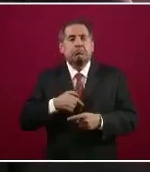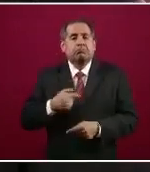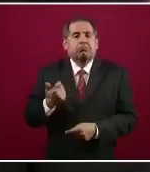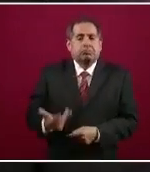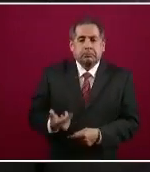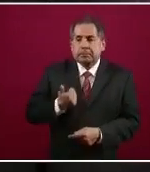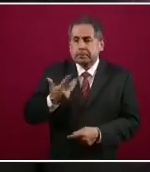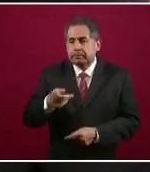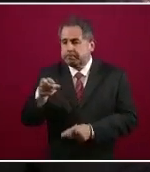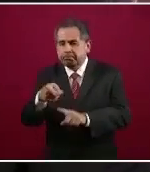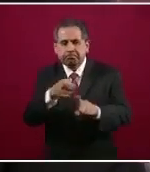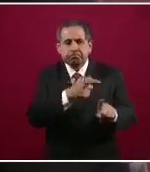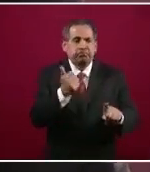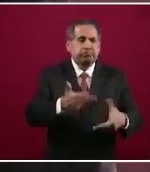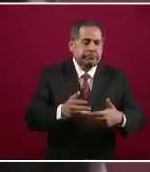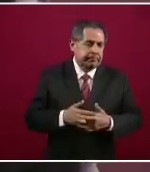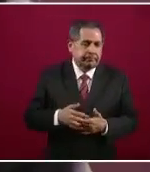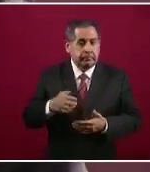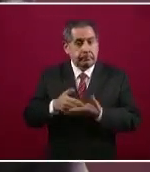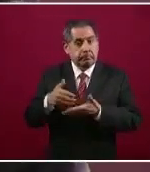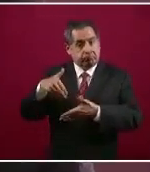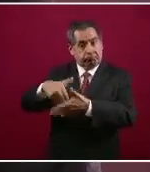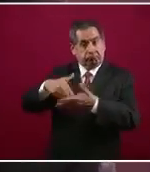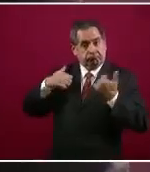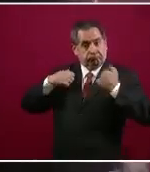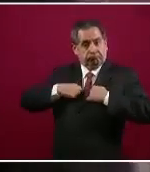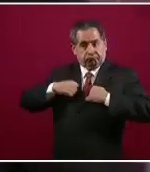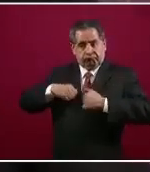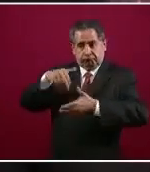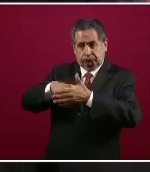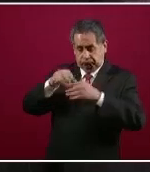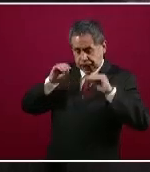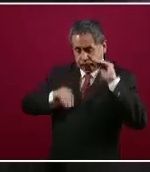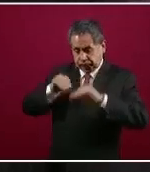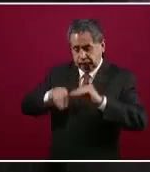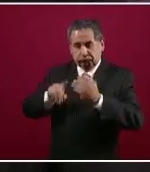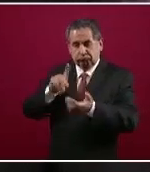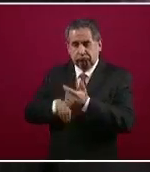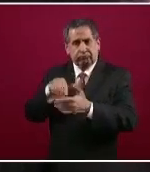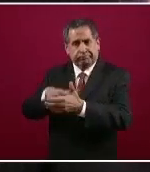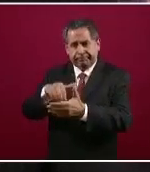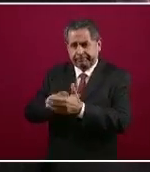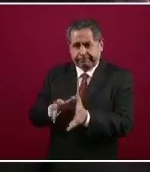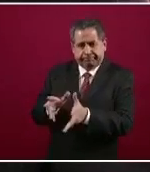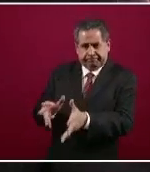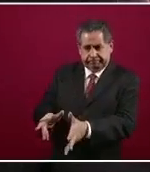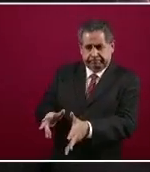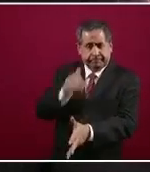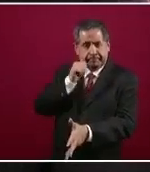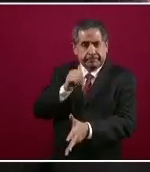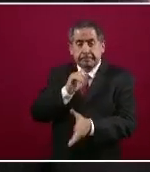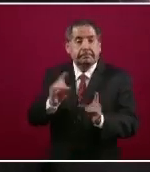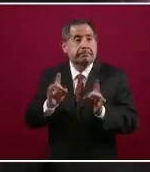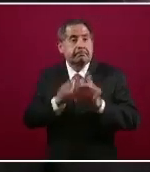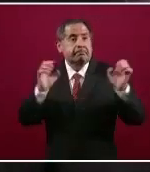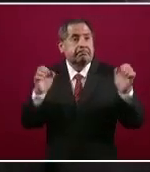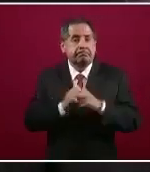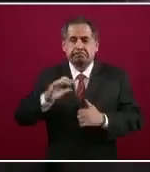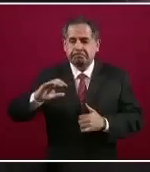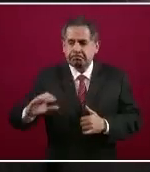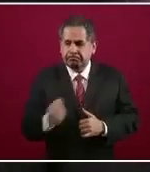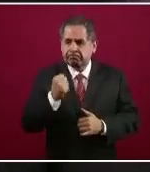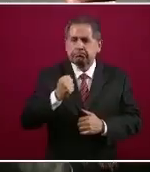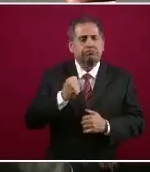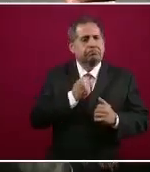atenderlo. Integrar una mochila de emergencia que tenga lo básico, que esté siempre presente conmigo y que me permita atender